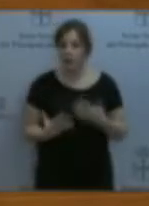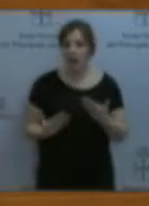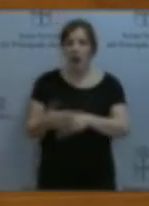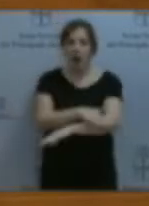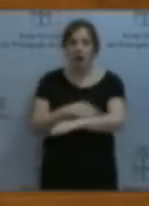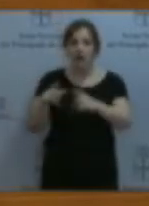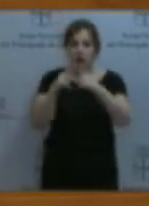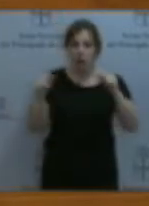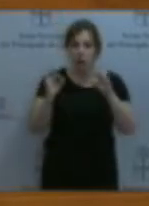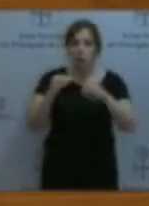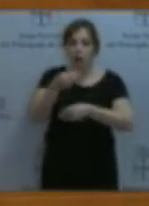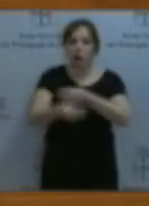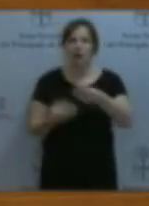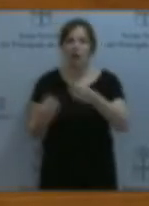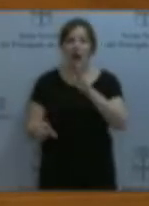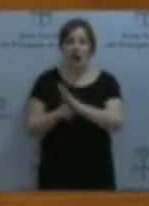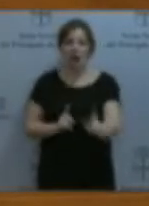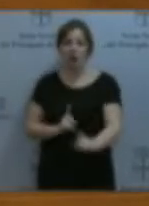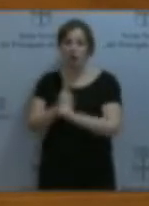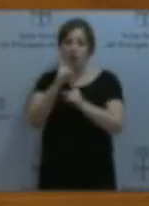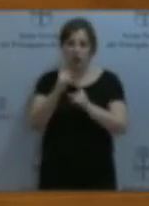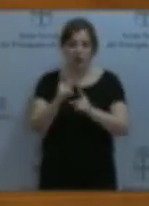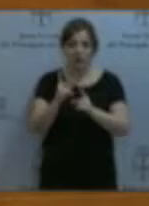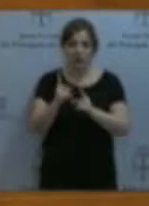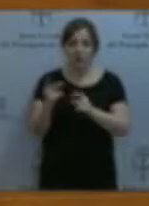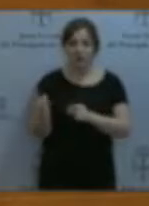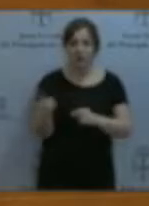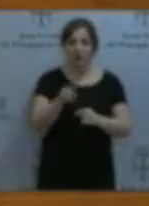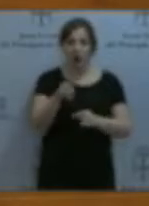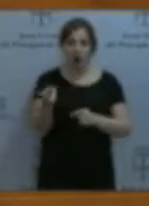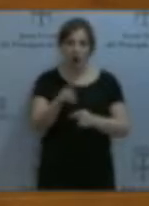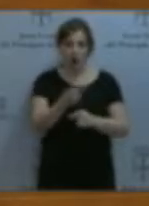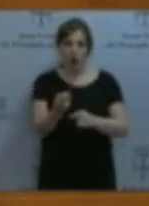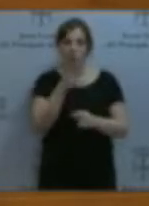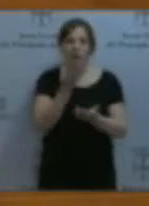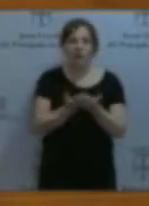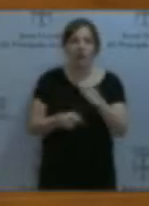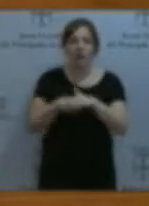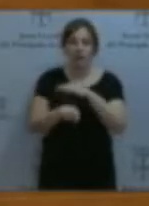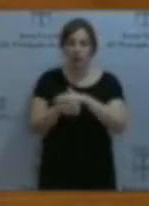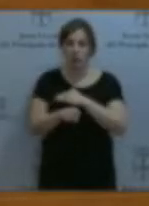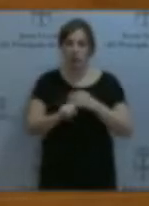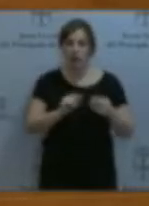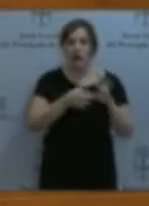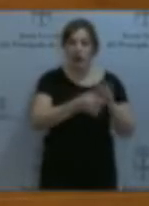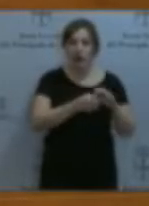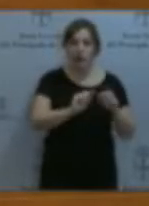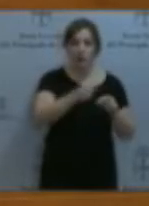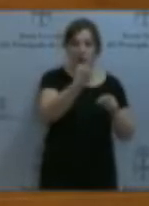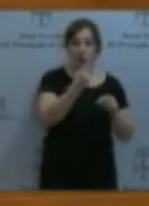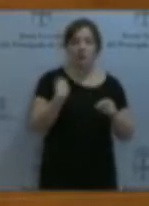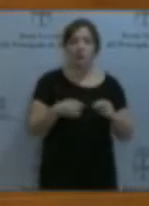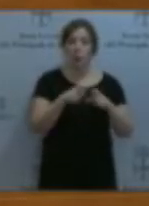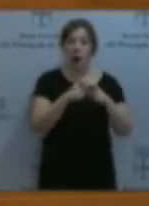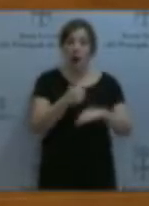Gobierno asturiano ha utilizado ilegalmente, sin ningún rubor, ambas modalidades de encomienda de gestión. En relación con la primera, el Tribunal Supremo ya anuló